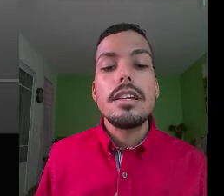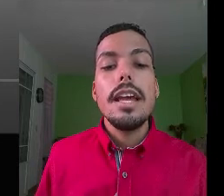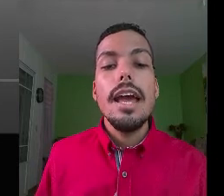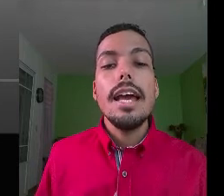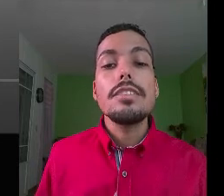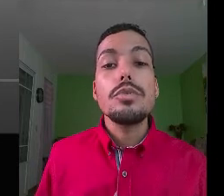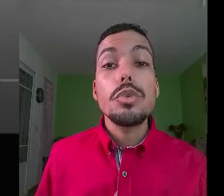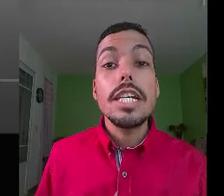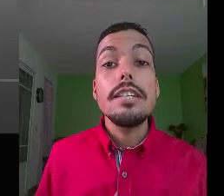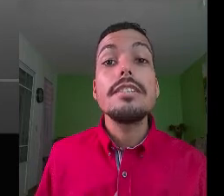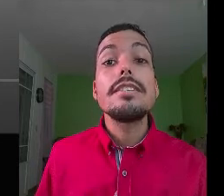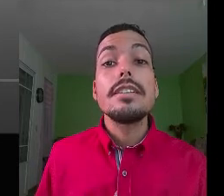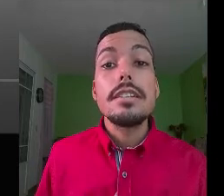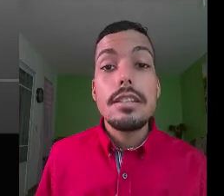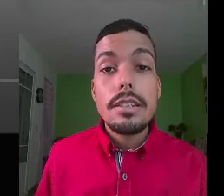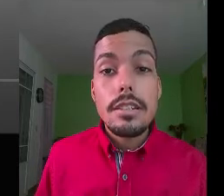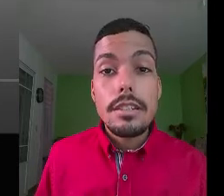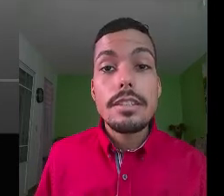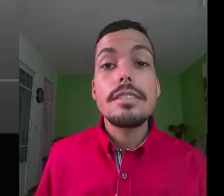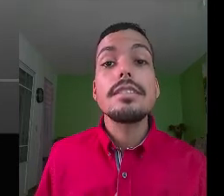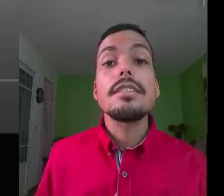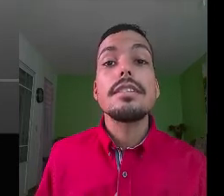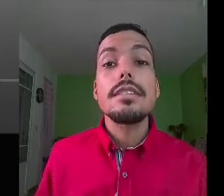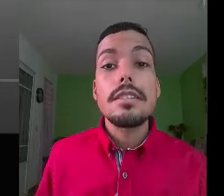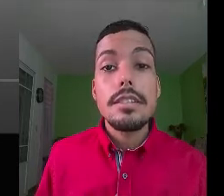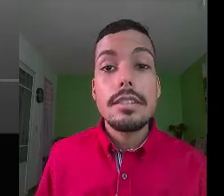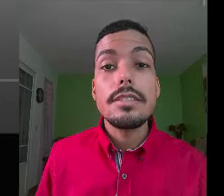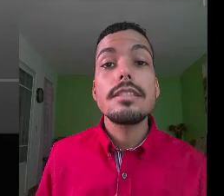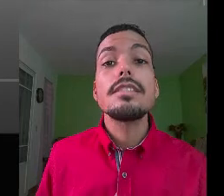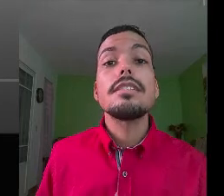X reads, X reads.